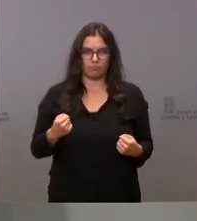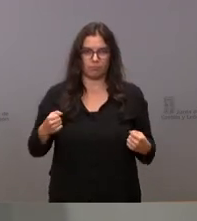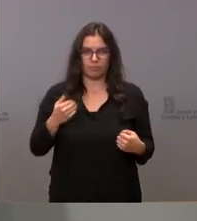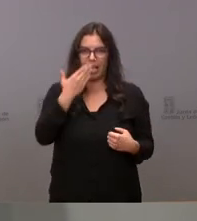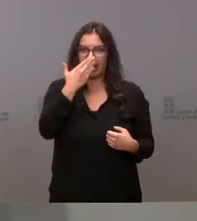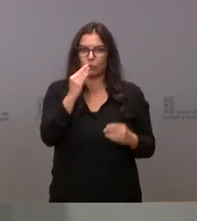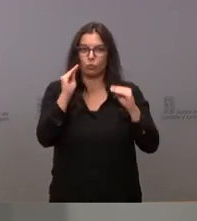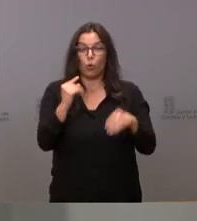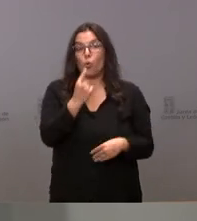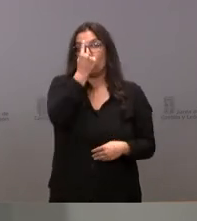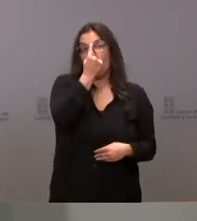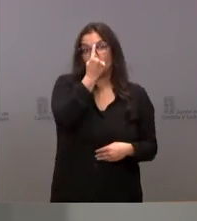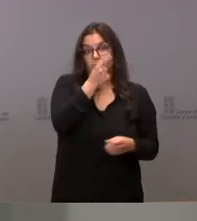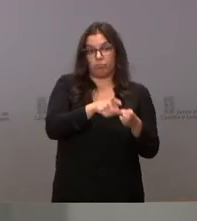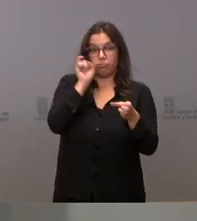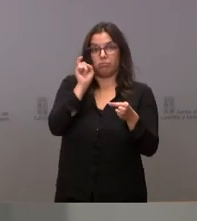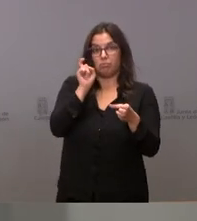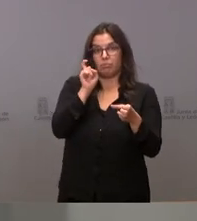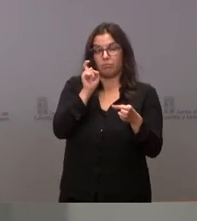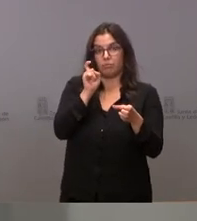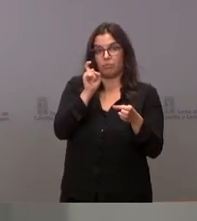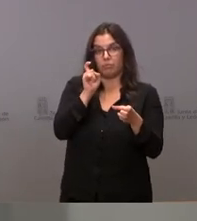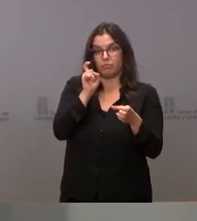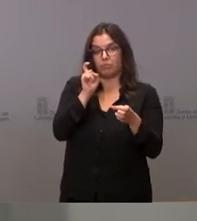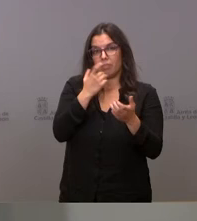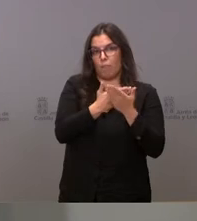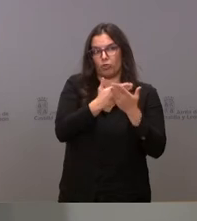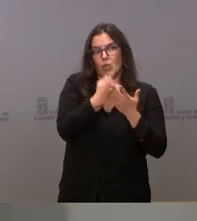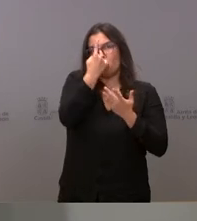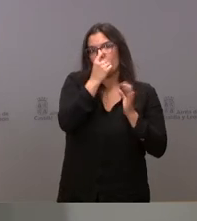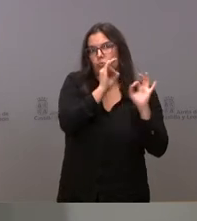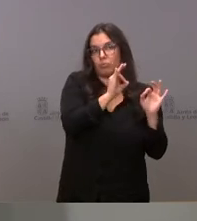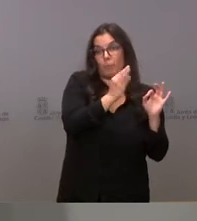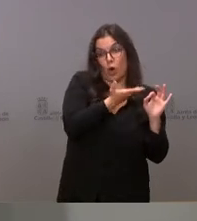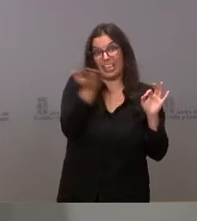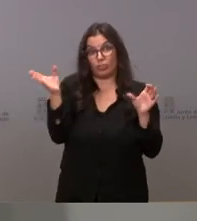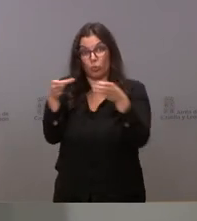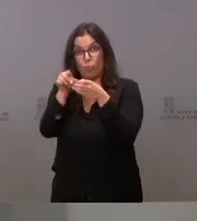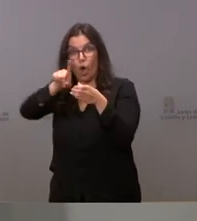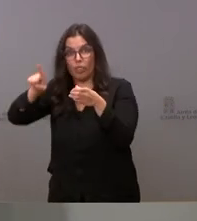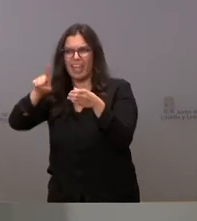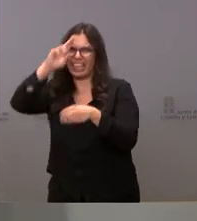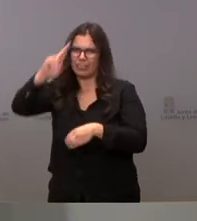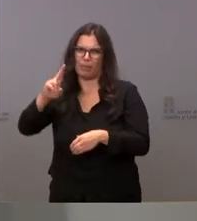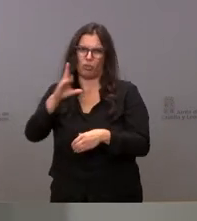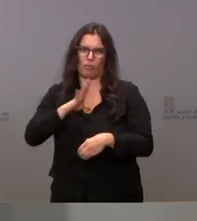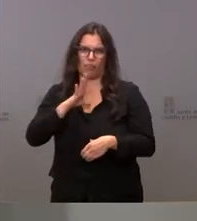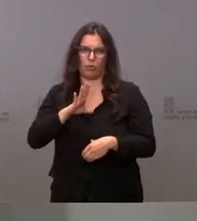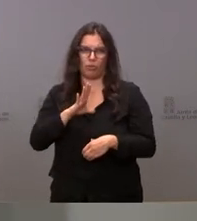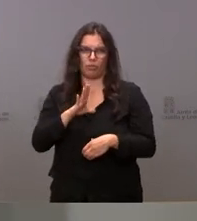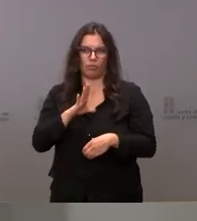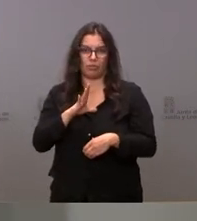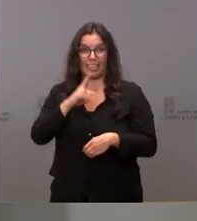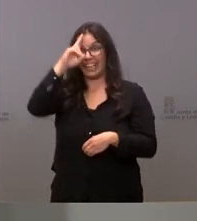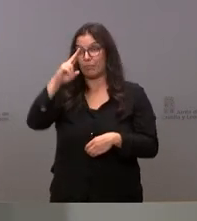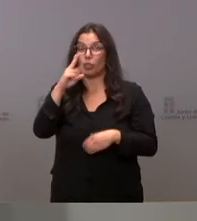Una ha demostrado una cosa. Les pido respeto para los otros 11. Por lo menos el mismo respeto.